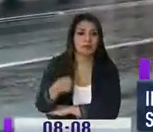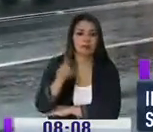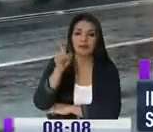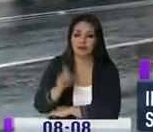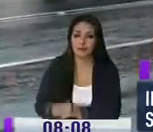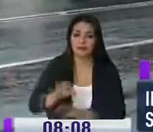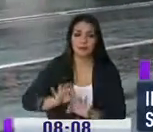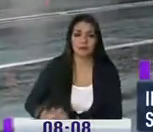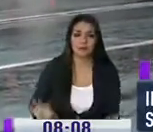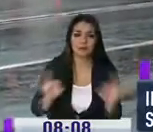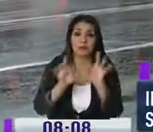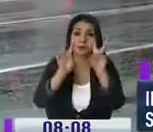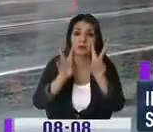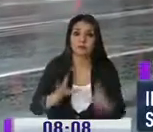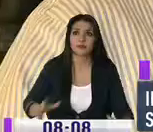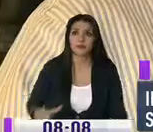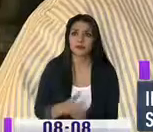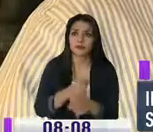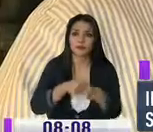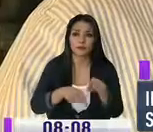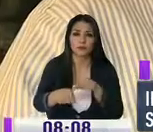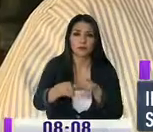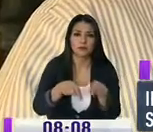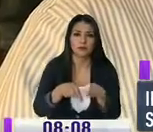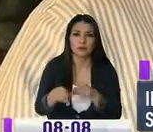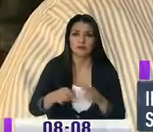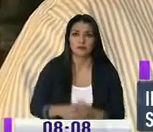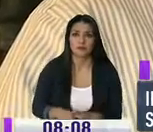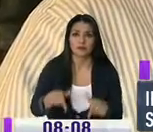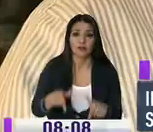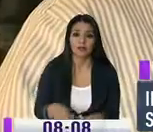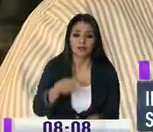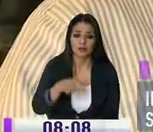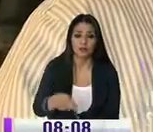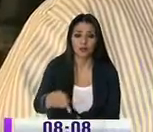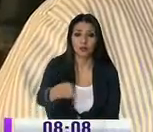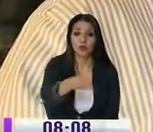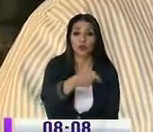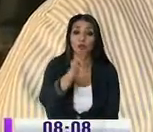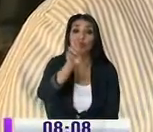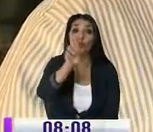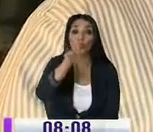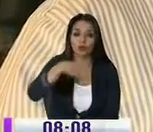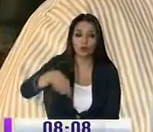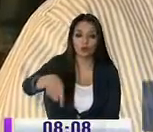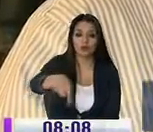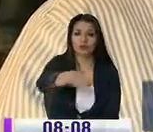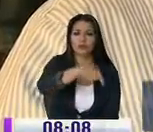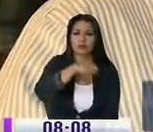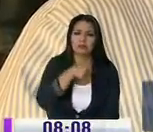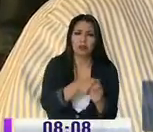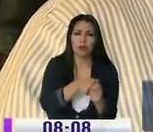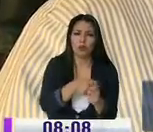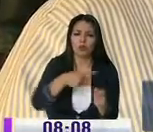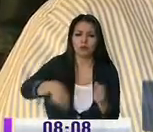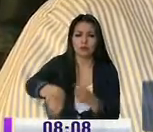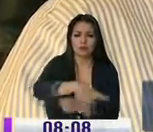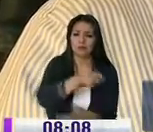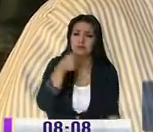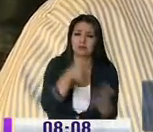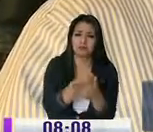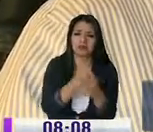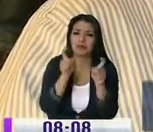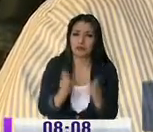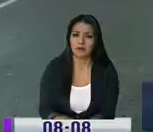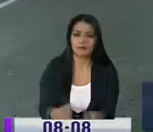obedece a aspectos de seguridad vial. Teníamos ahí un retorno en U, con el cual teníamos un alto índice de accidentes y eso teníamos que evitar